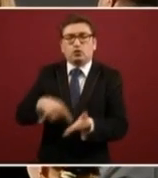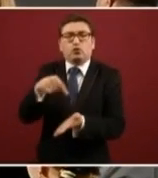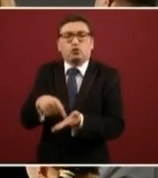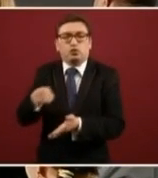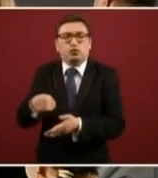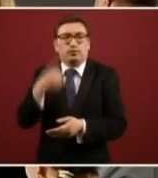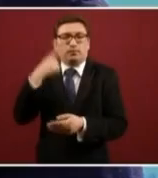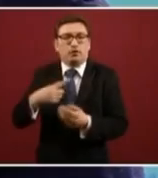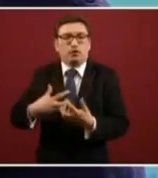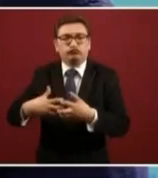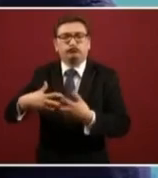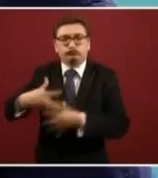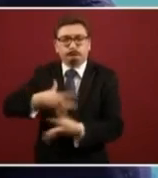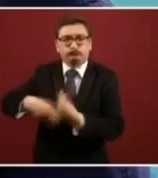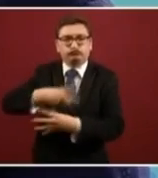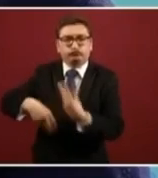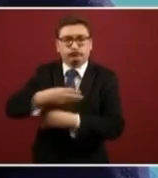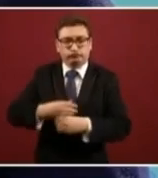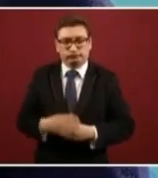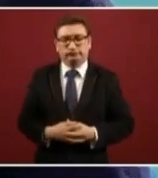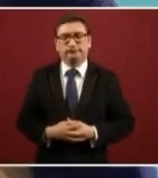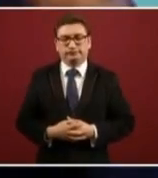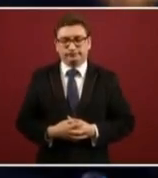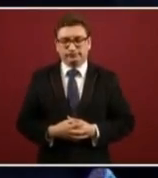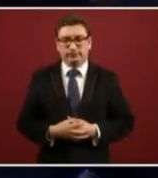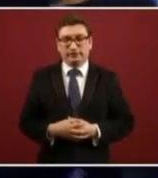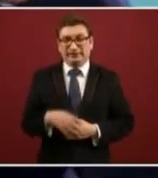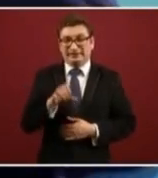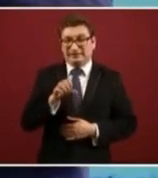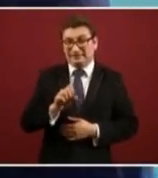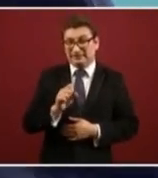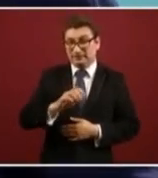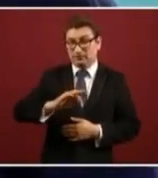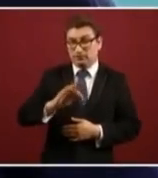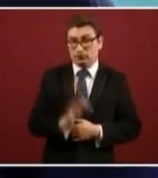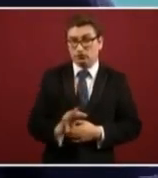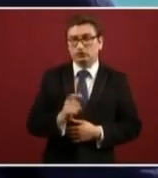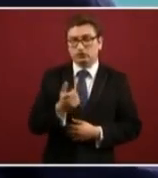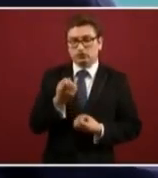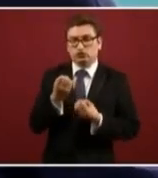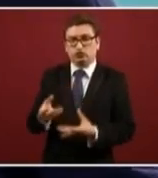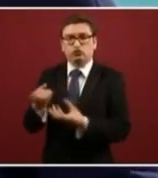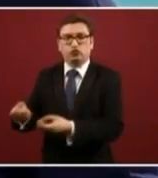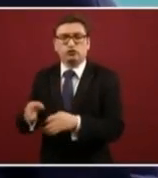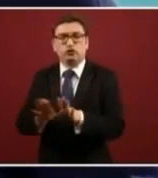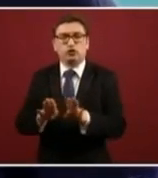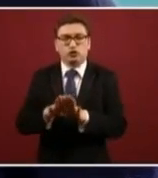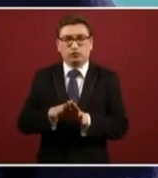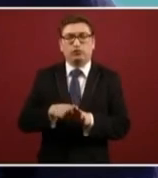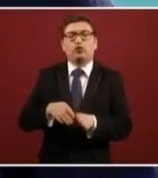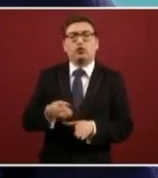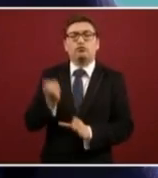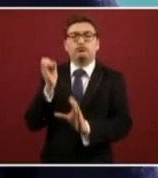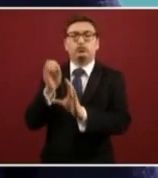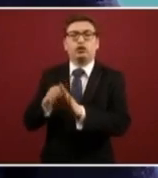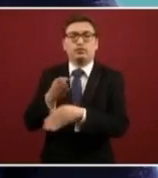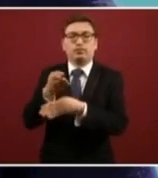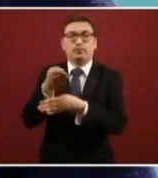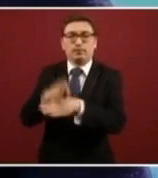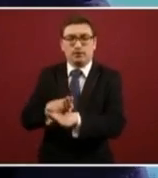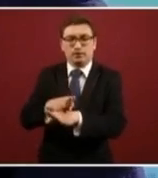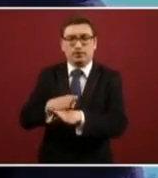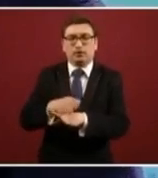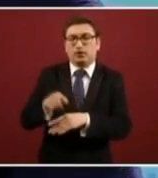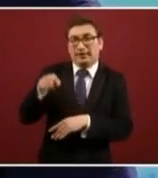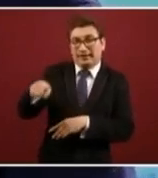Y señalar que el 60% de estas transferencias se realiza a través de cuentas bancarias a nombre de los